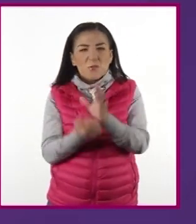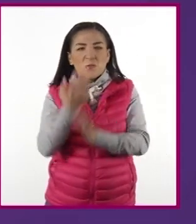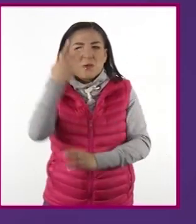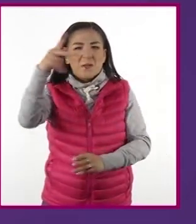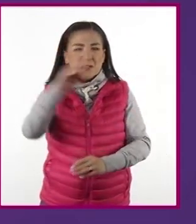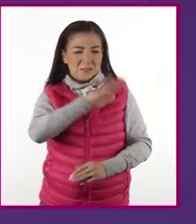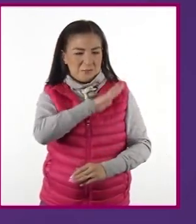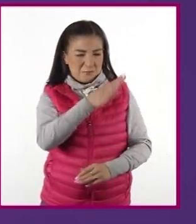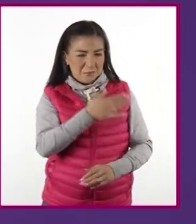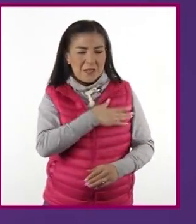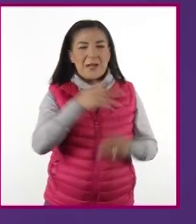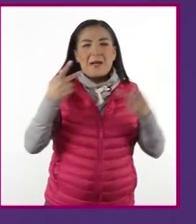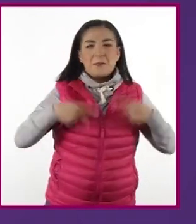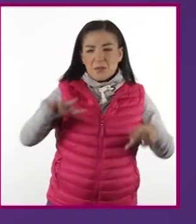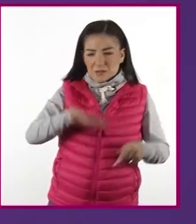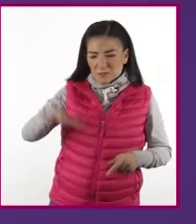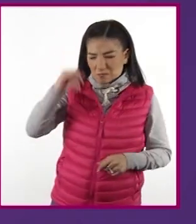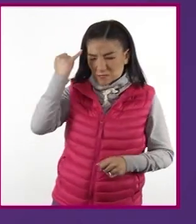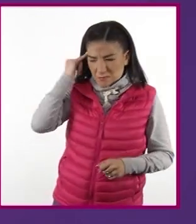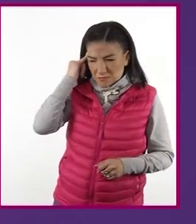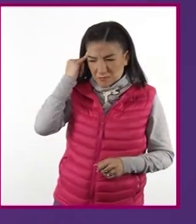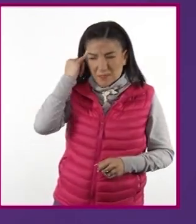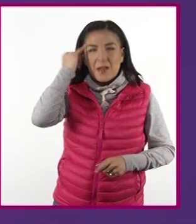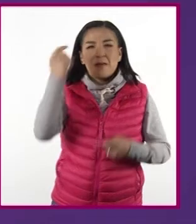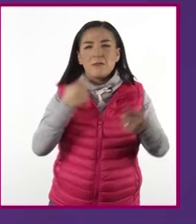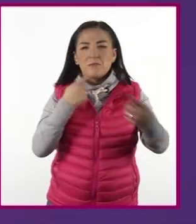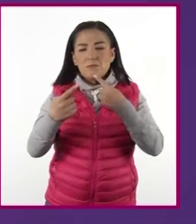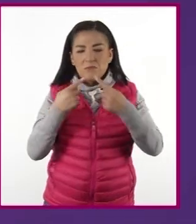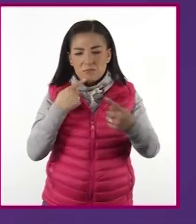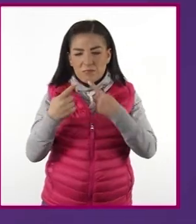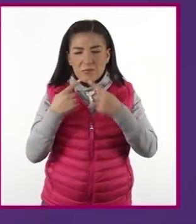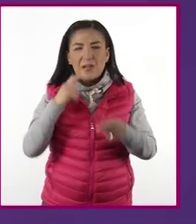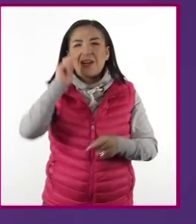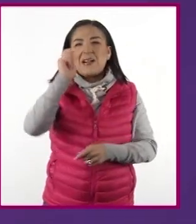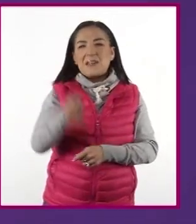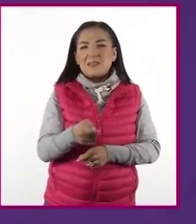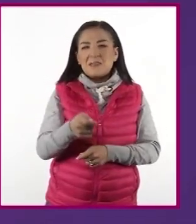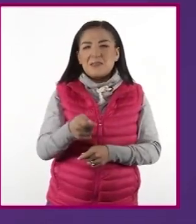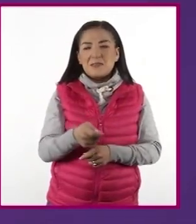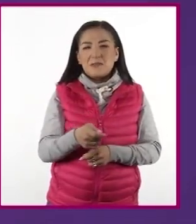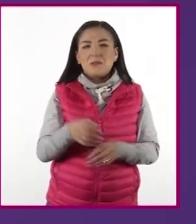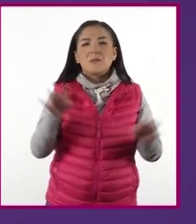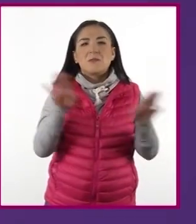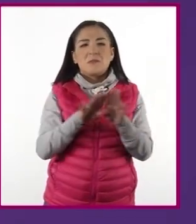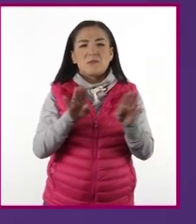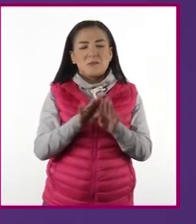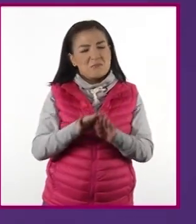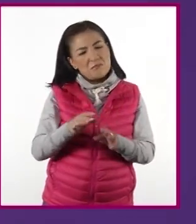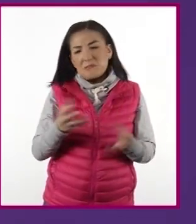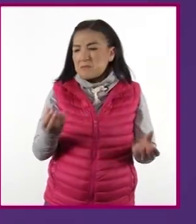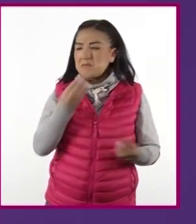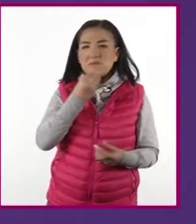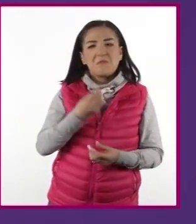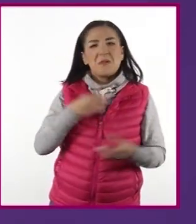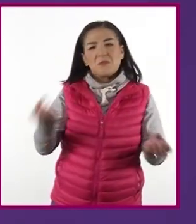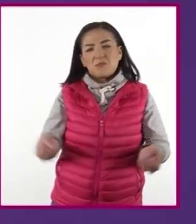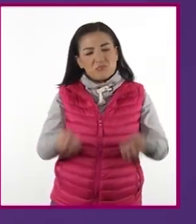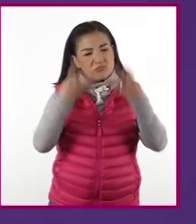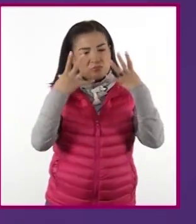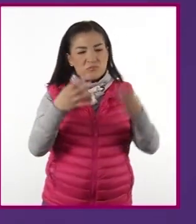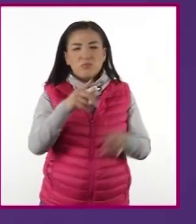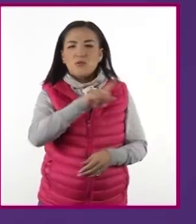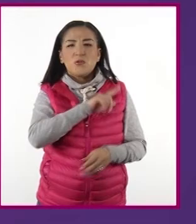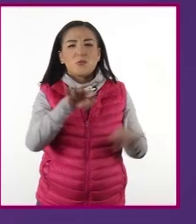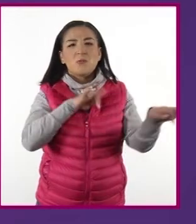Los criollos empiezan a privilegiar una visión quizá un poco más autónoma de la Nueva